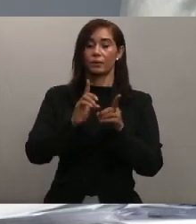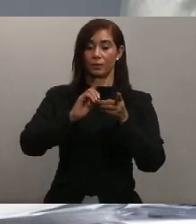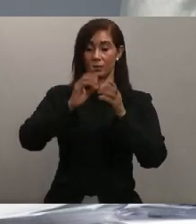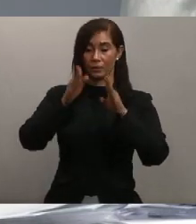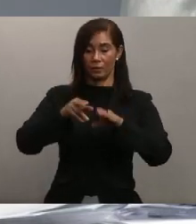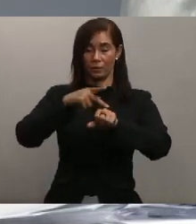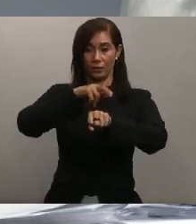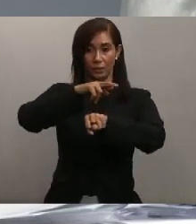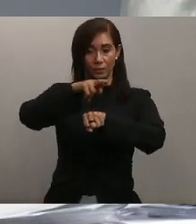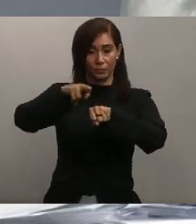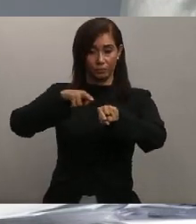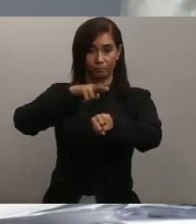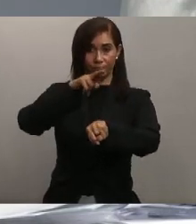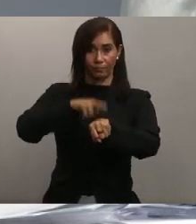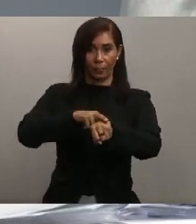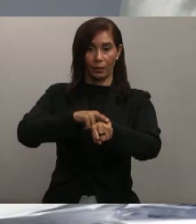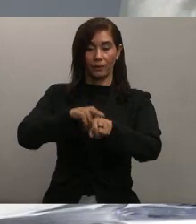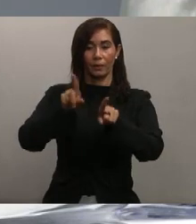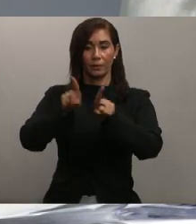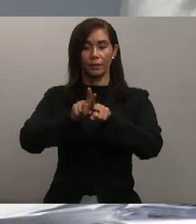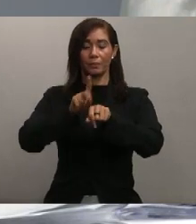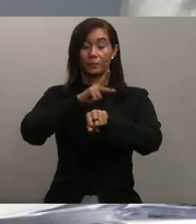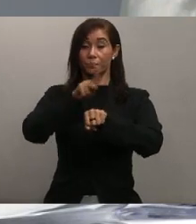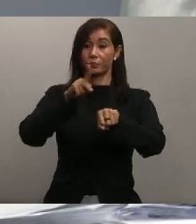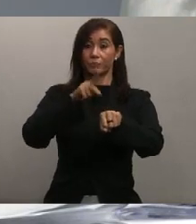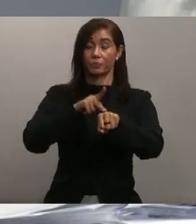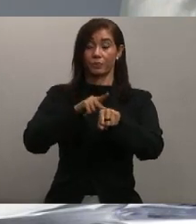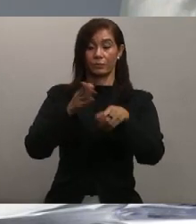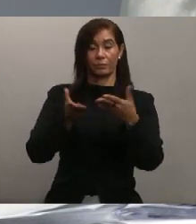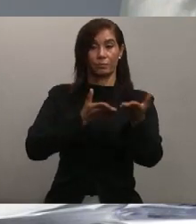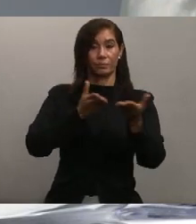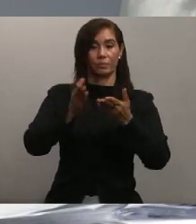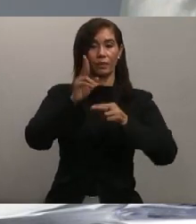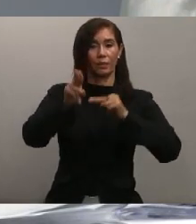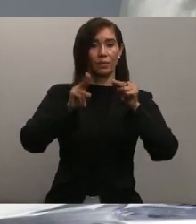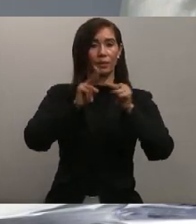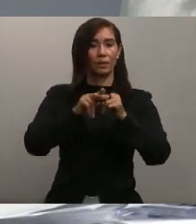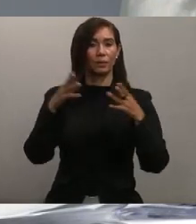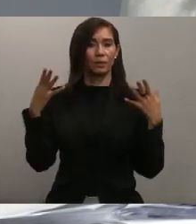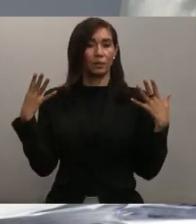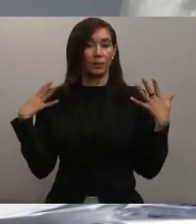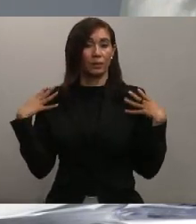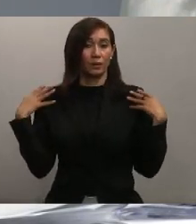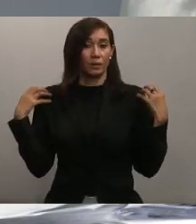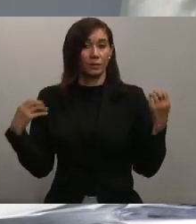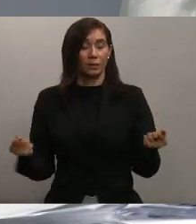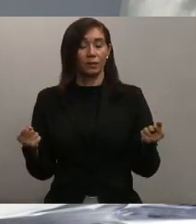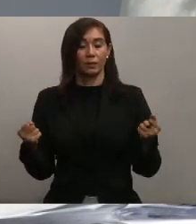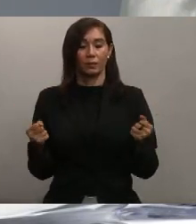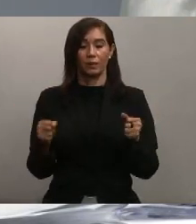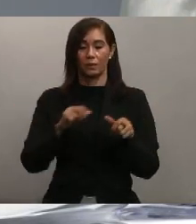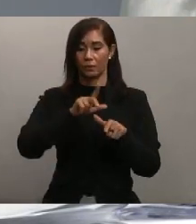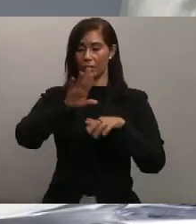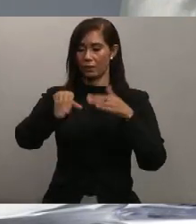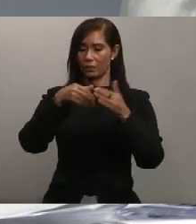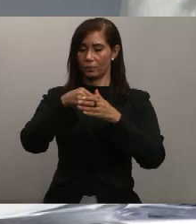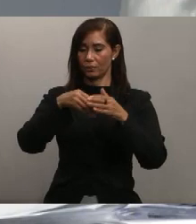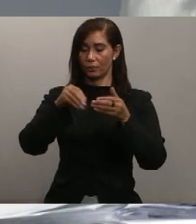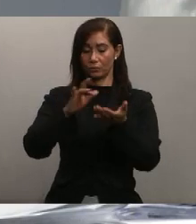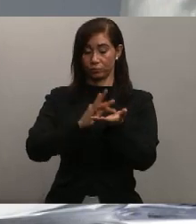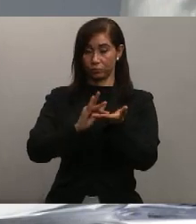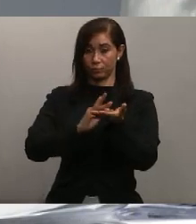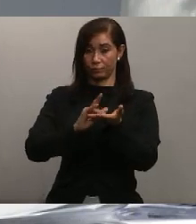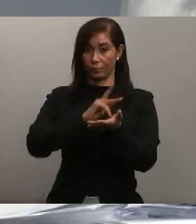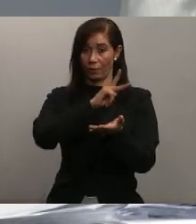direcciones regionales y provinciales, al Servicio Nacional de Salud y al sector privado de la